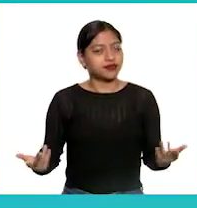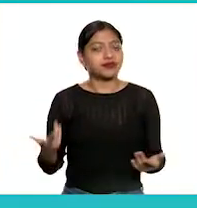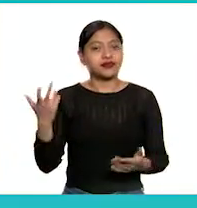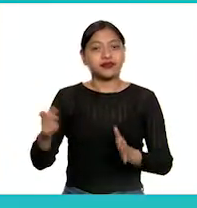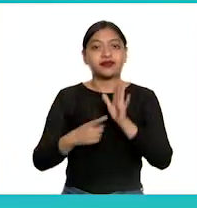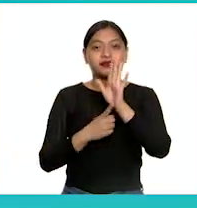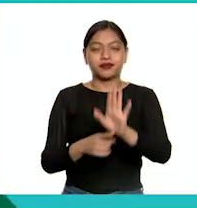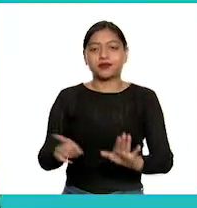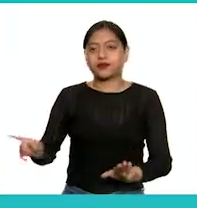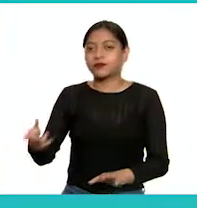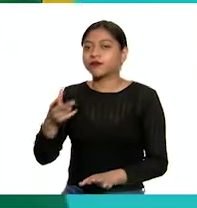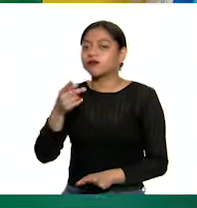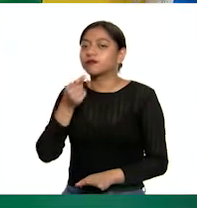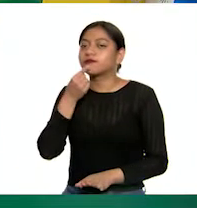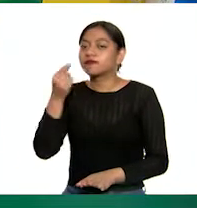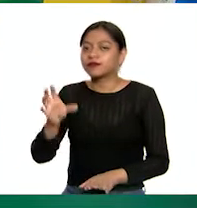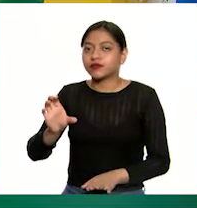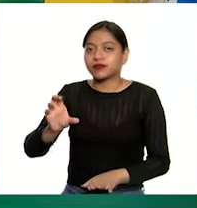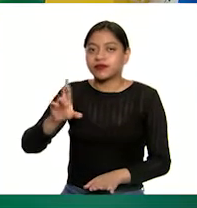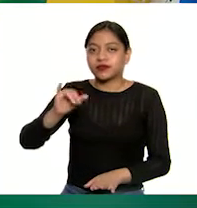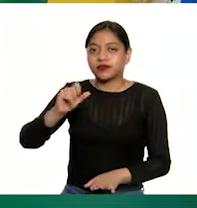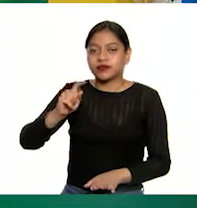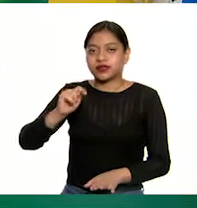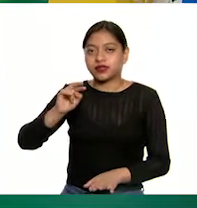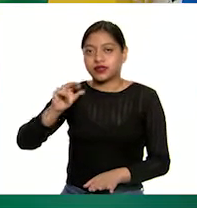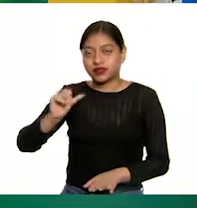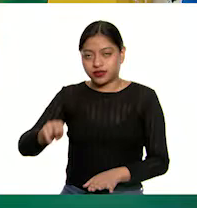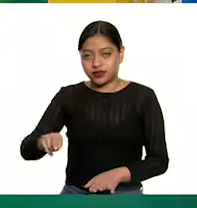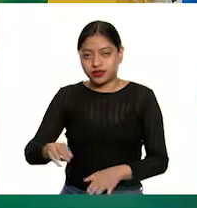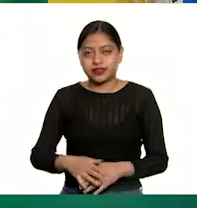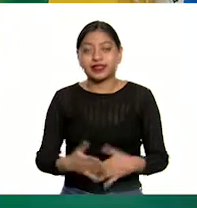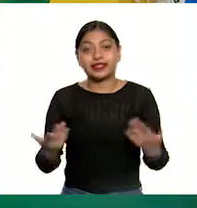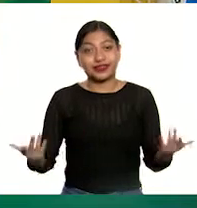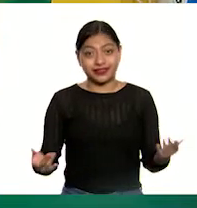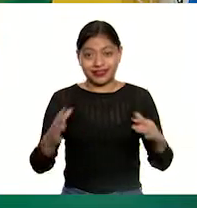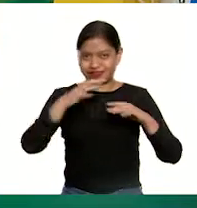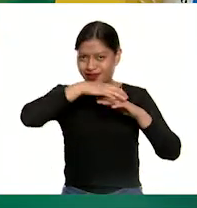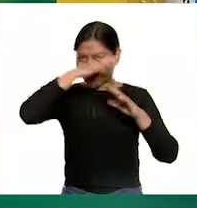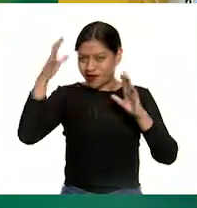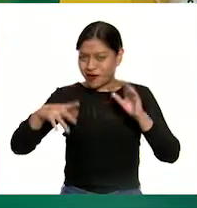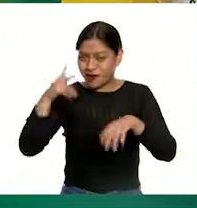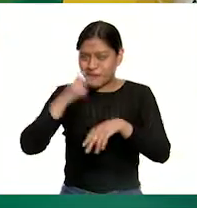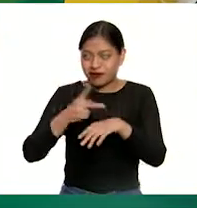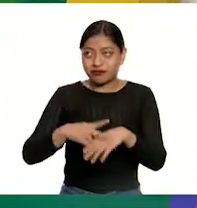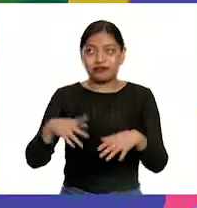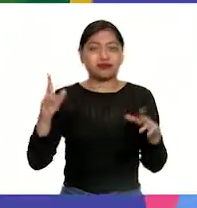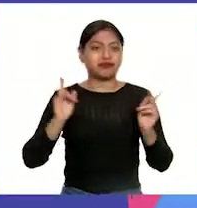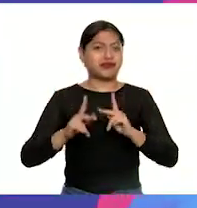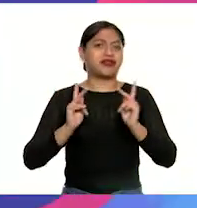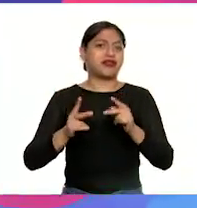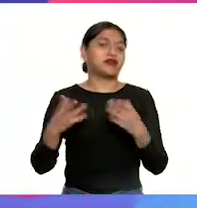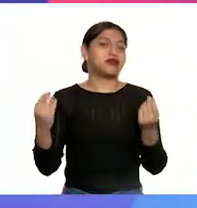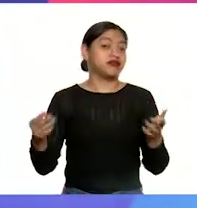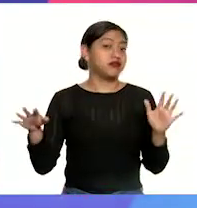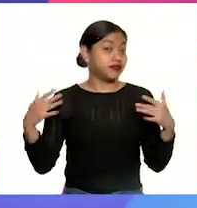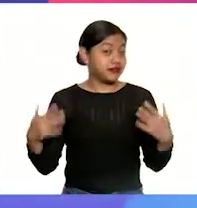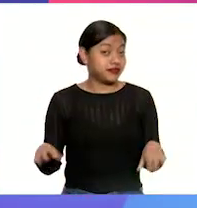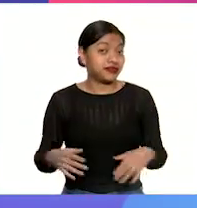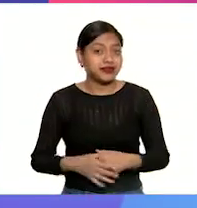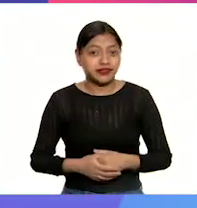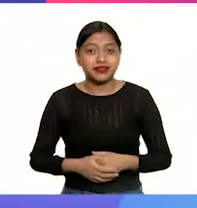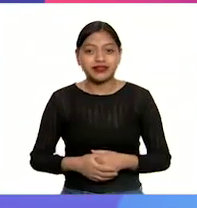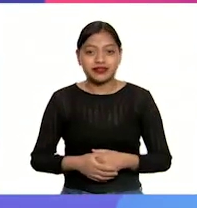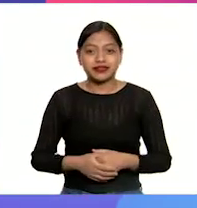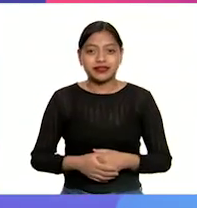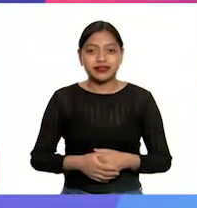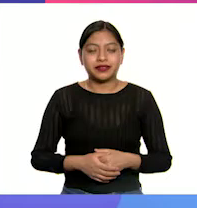mandó Cristian. ¿Qué tal, Cristian? Muchas gracias. Y una cueva parlanchina. Ya me estoy imaginando la cueva, ¿verdad? Ay, sí, hablando